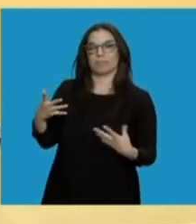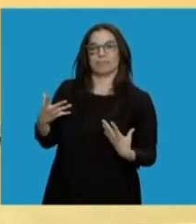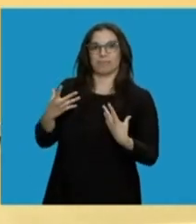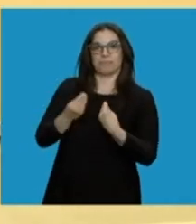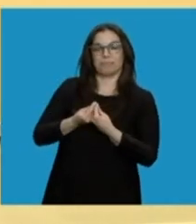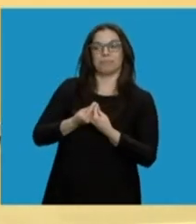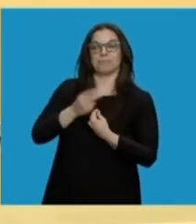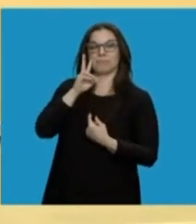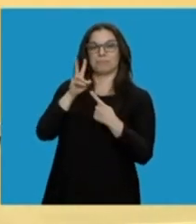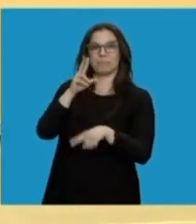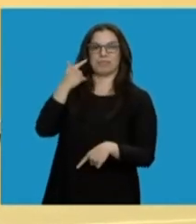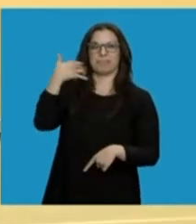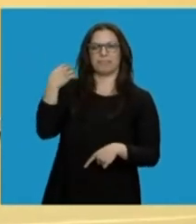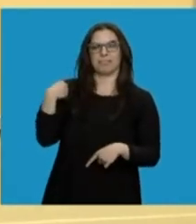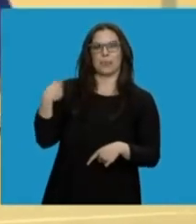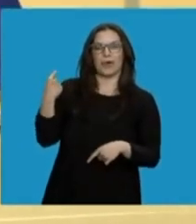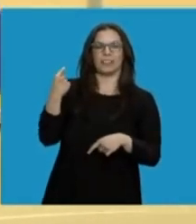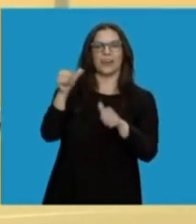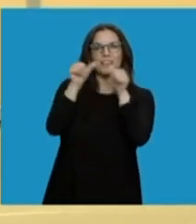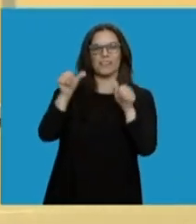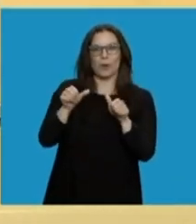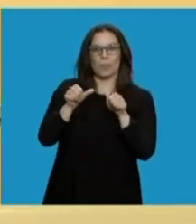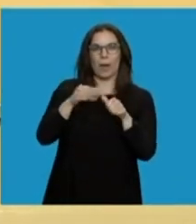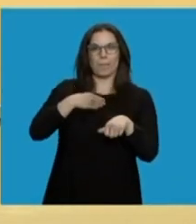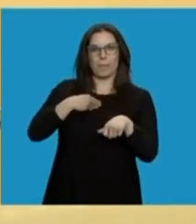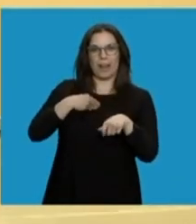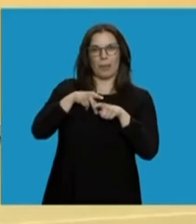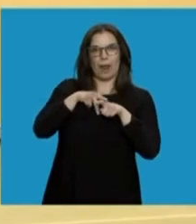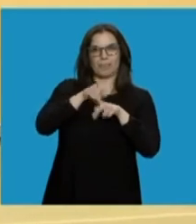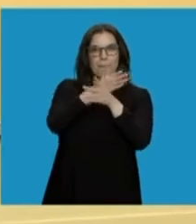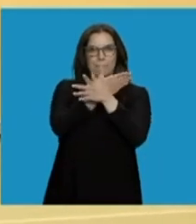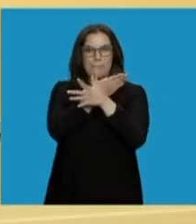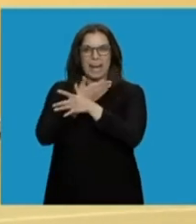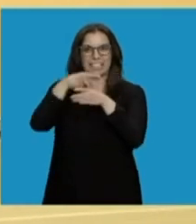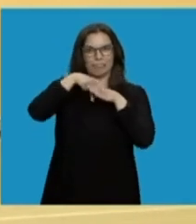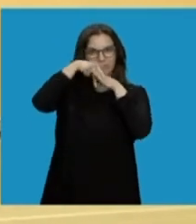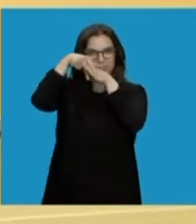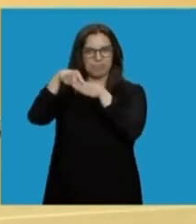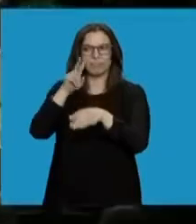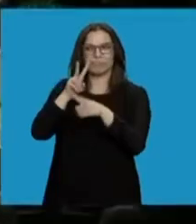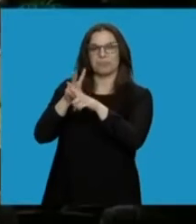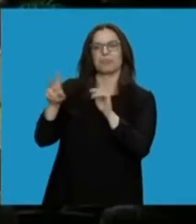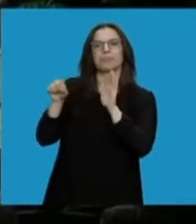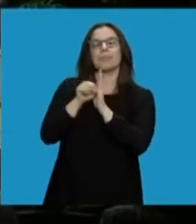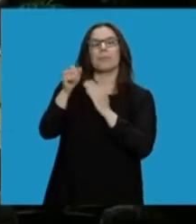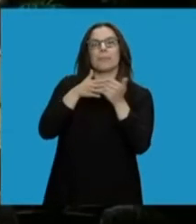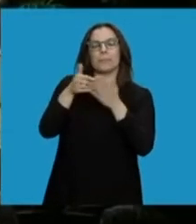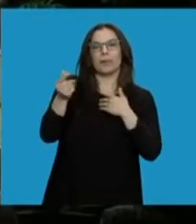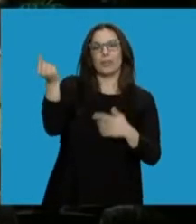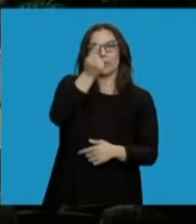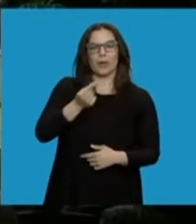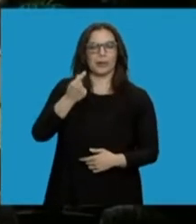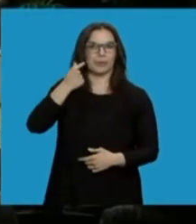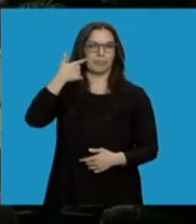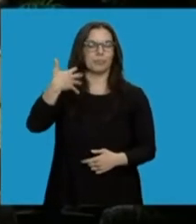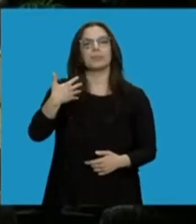ese intrépido gacetillero que vuela a lomos de una pajarita de papel, que es obra, recordamos, del genial dibujante